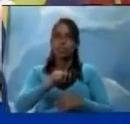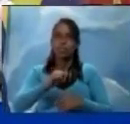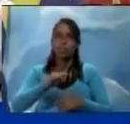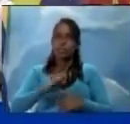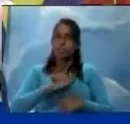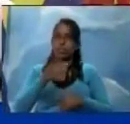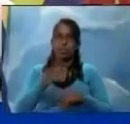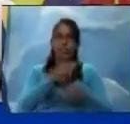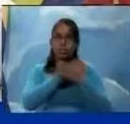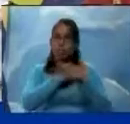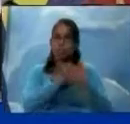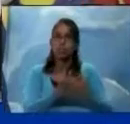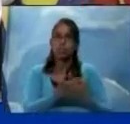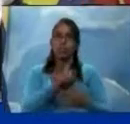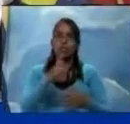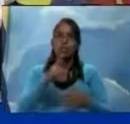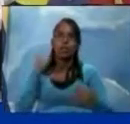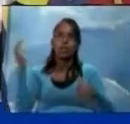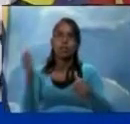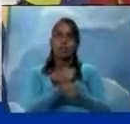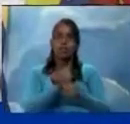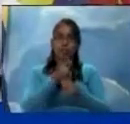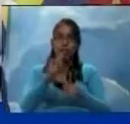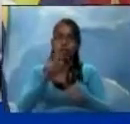pedir cuenta, entonces no lo encontró